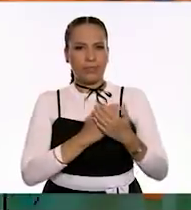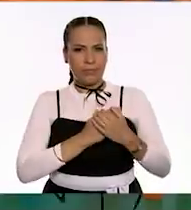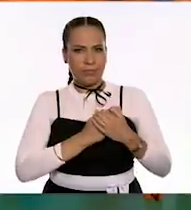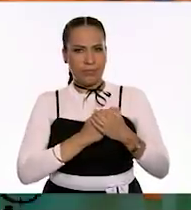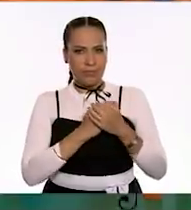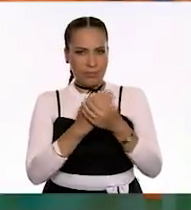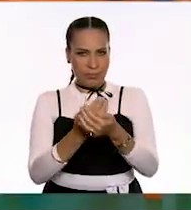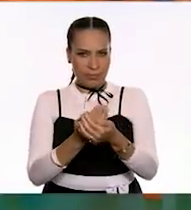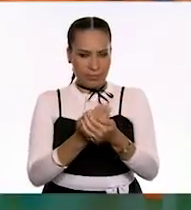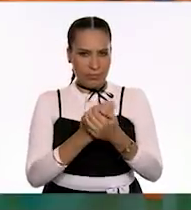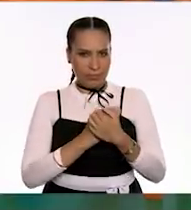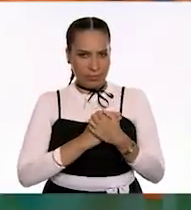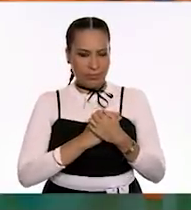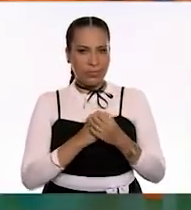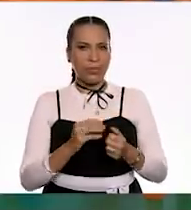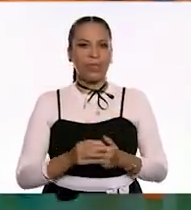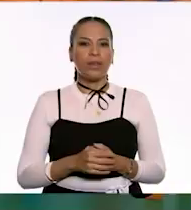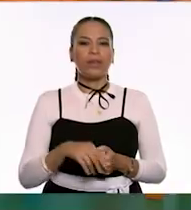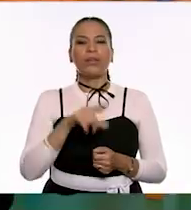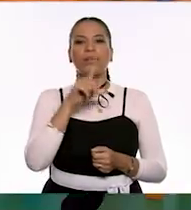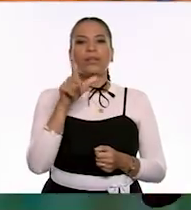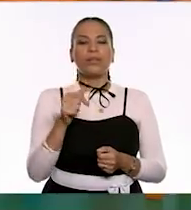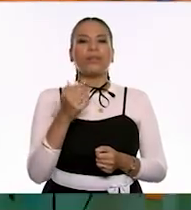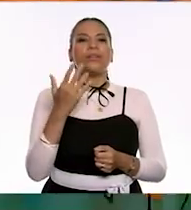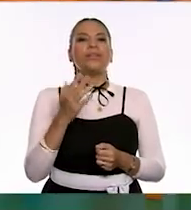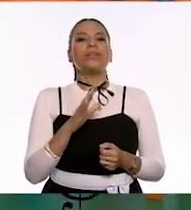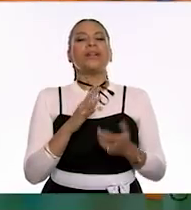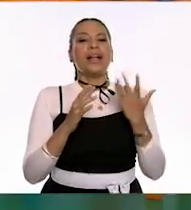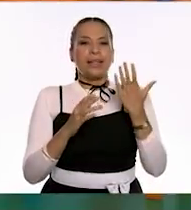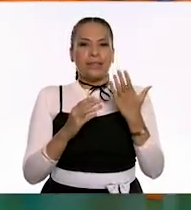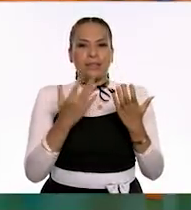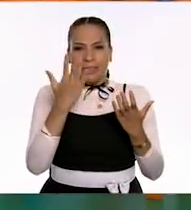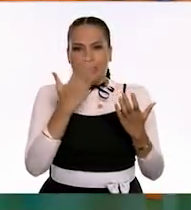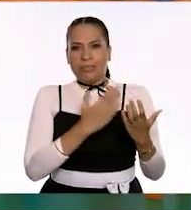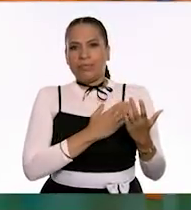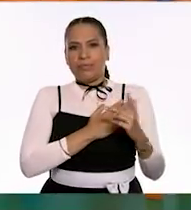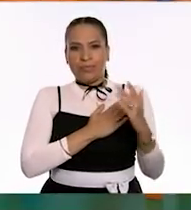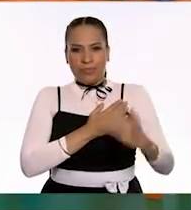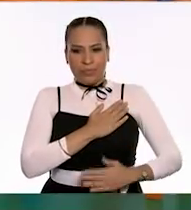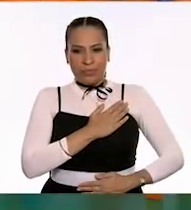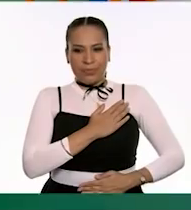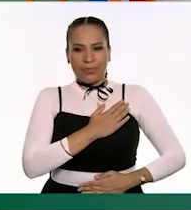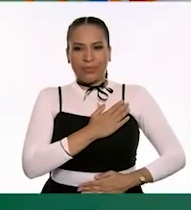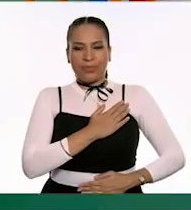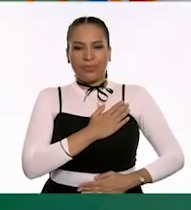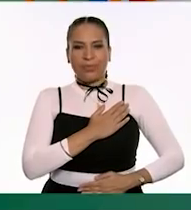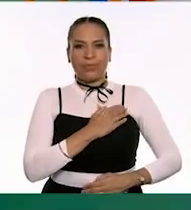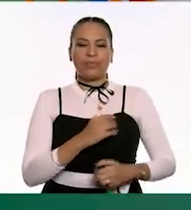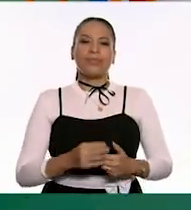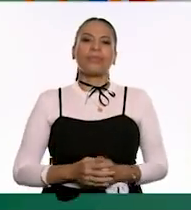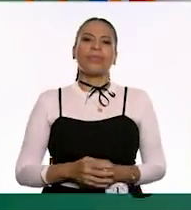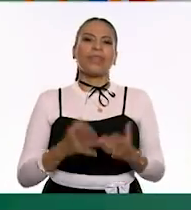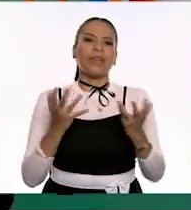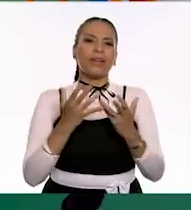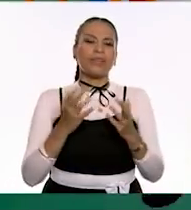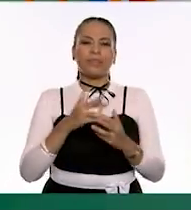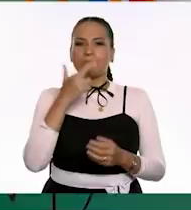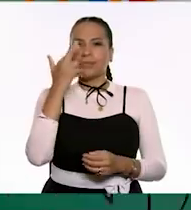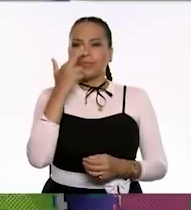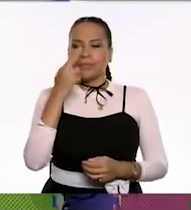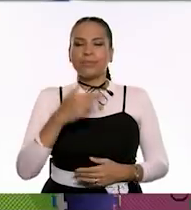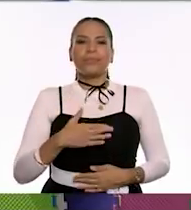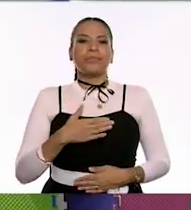corazón. Luego la mano izquierda la ponemos en el ombligo. Y hacemos una